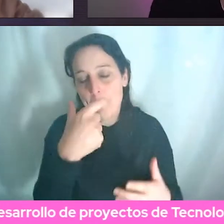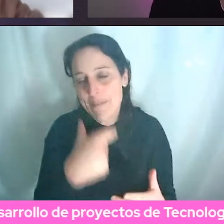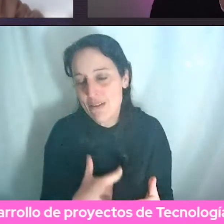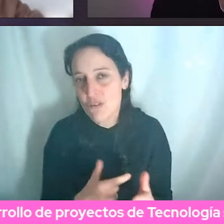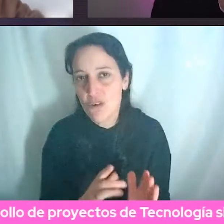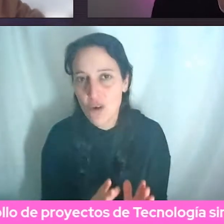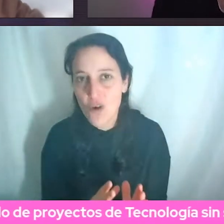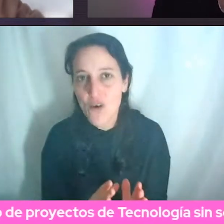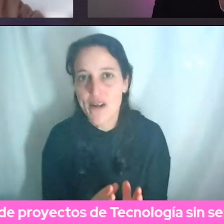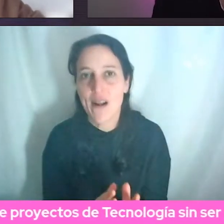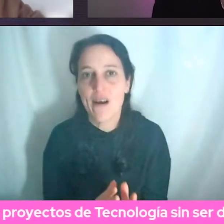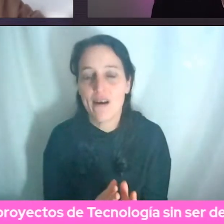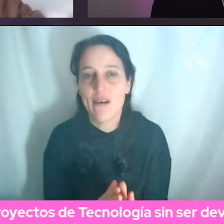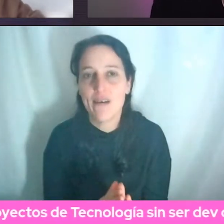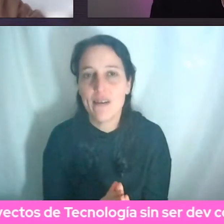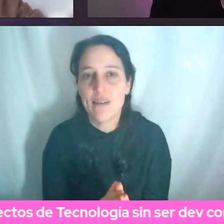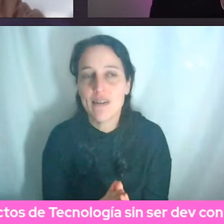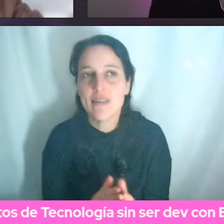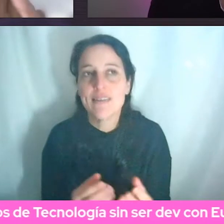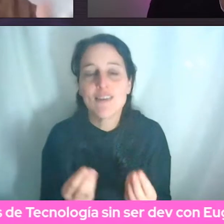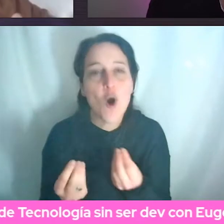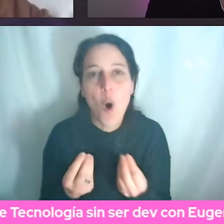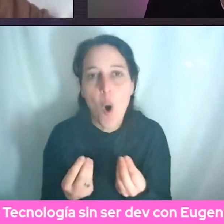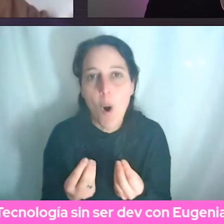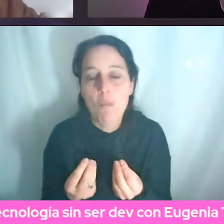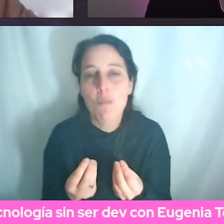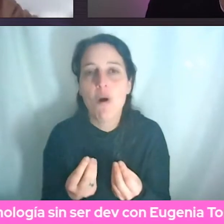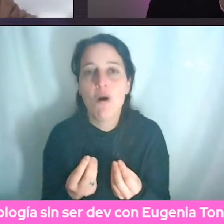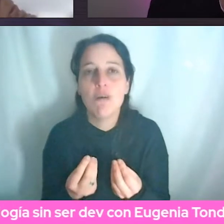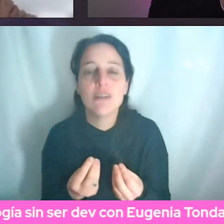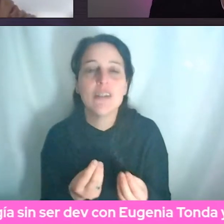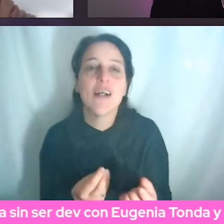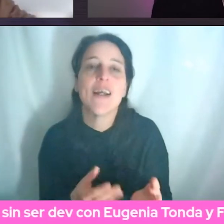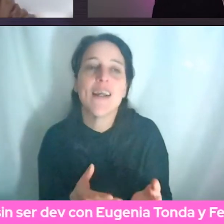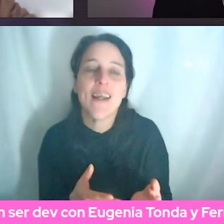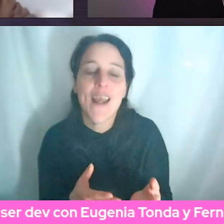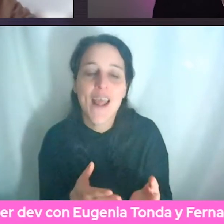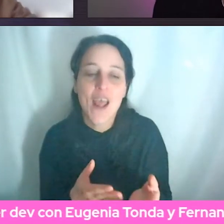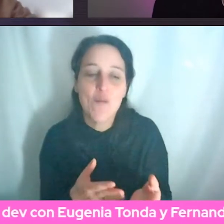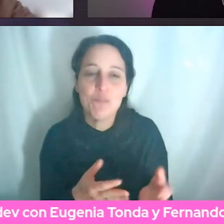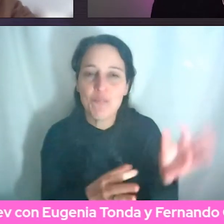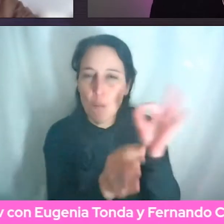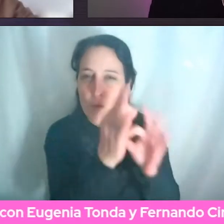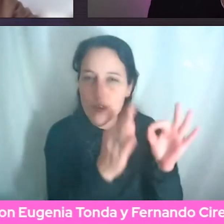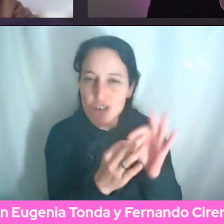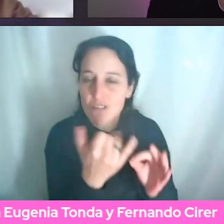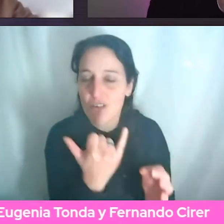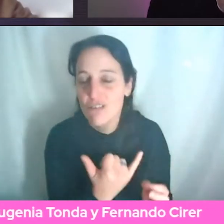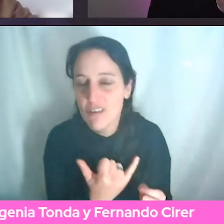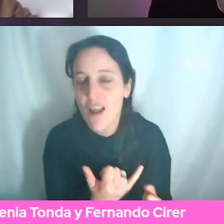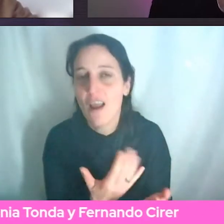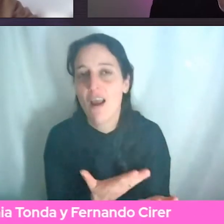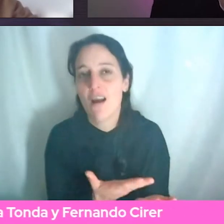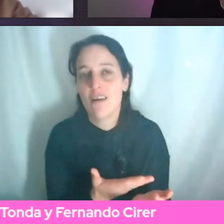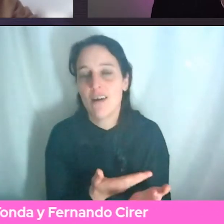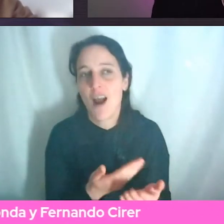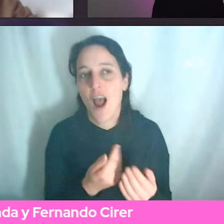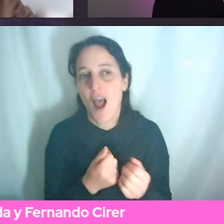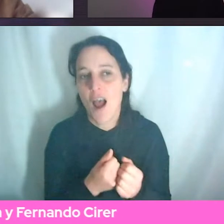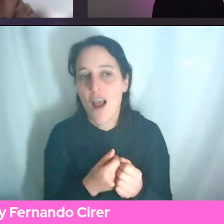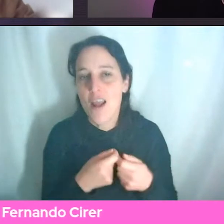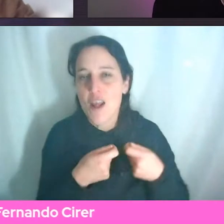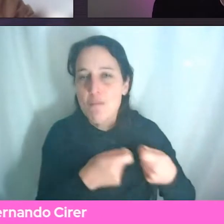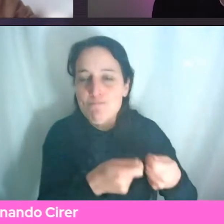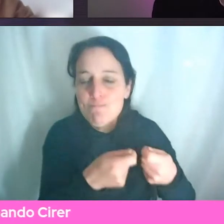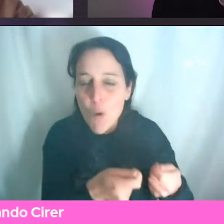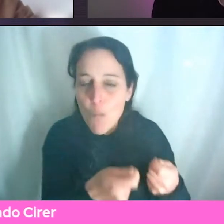que venga de la gestión de proyectos, que maneje el capital humano que hay y justamente promueva, siempre